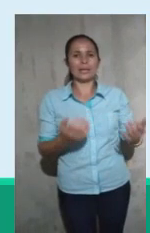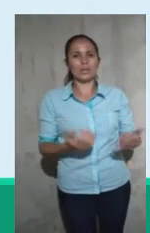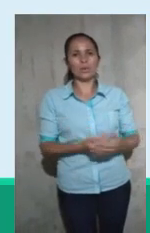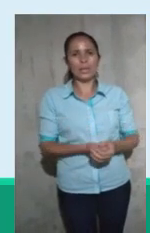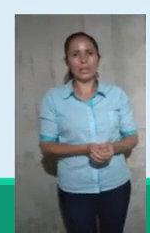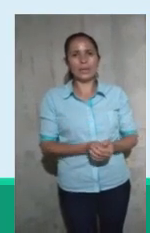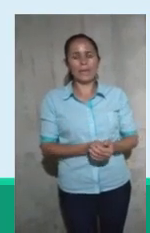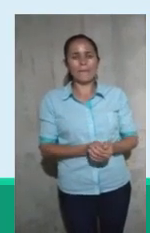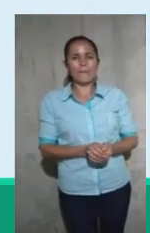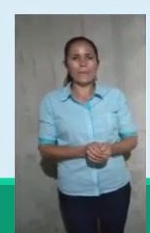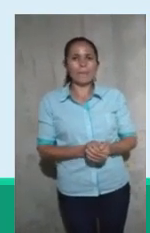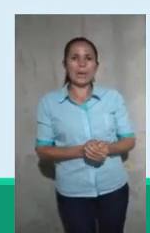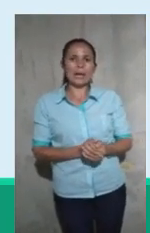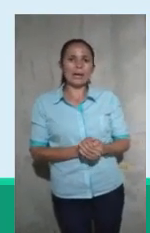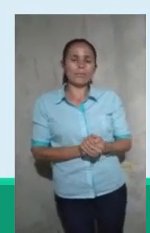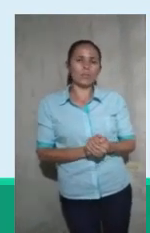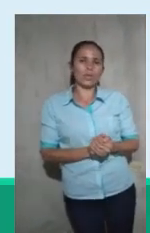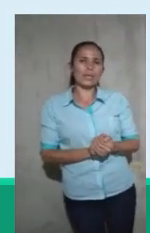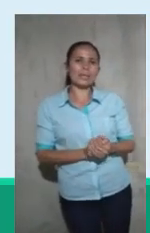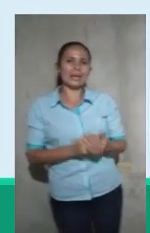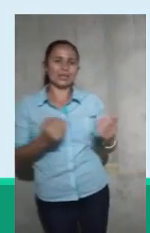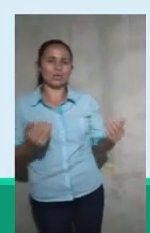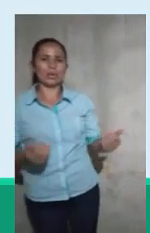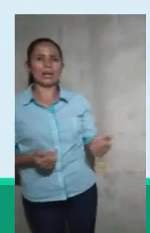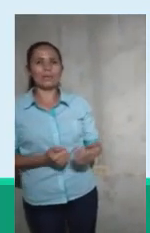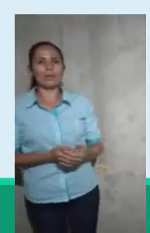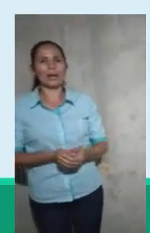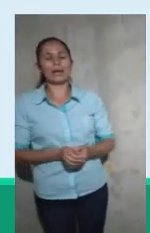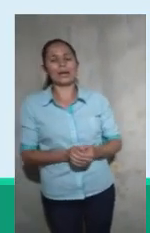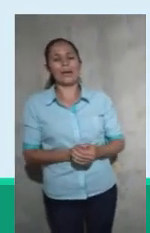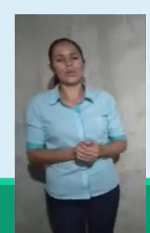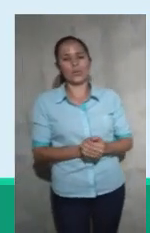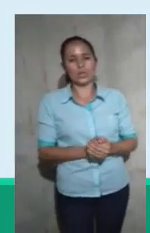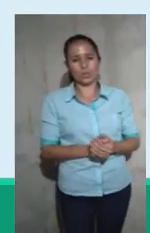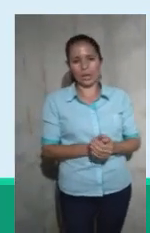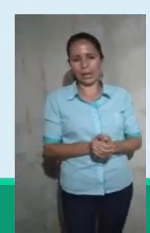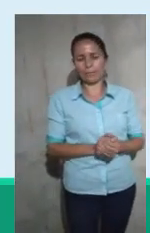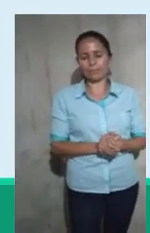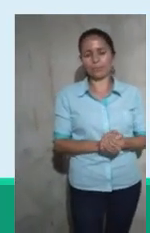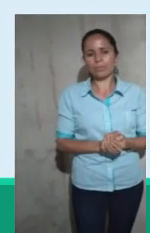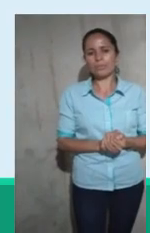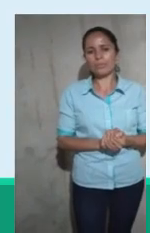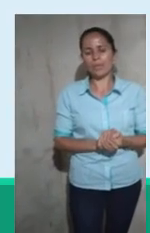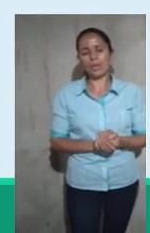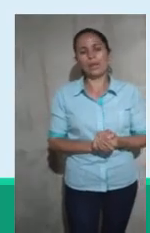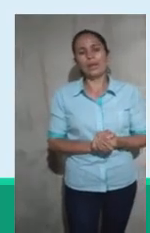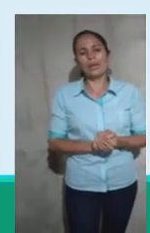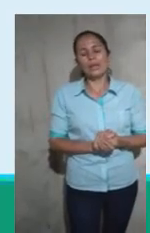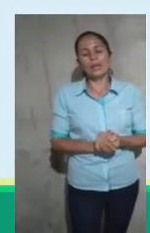algunas indicaciones para poder seleccionar la carrera profesional.